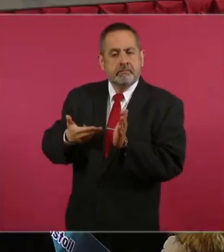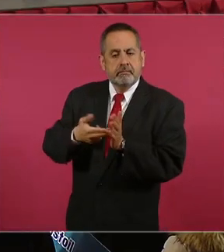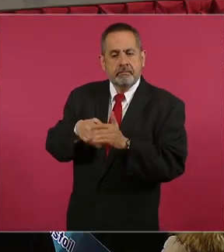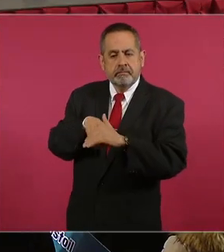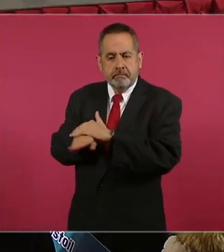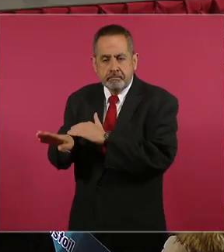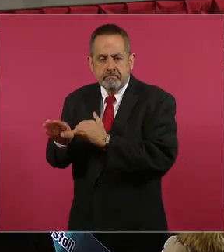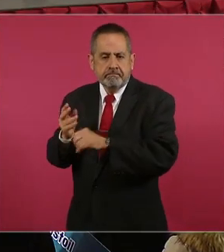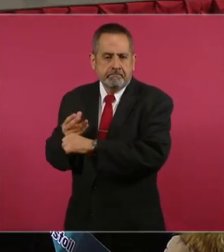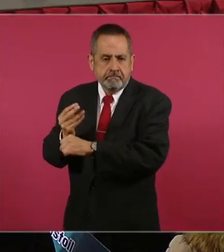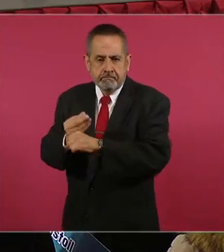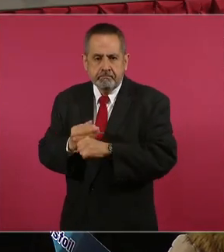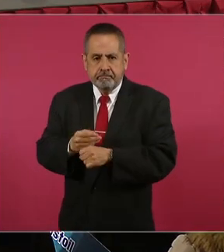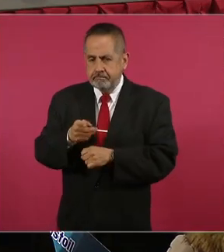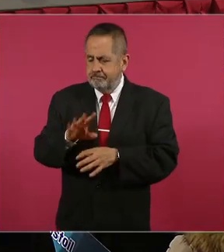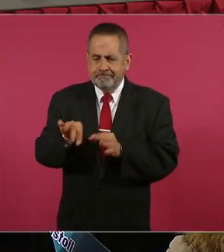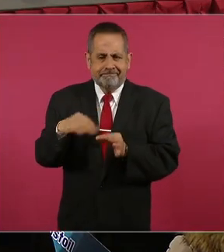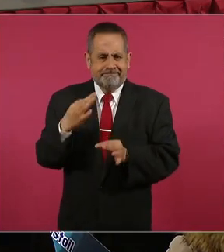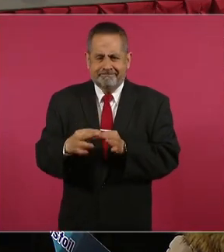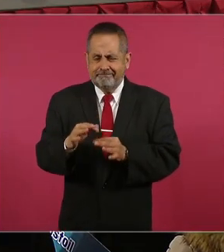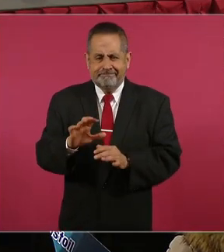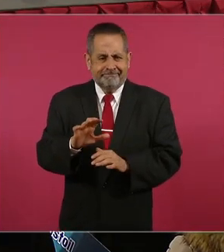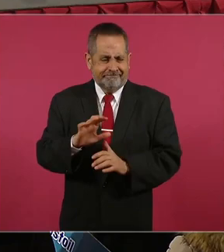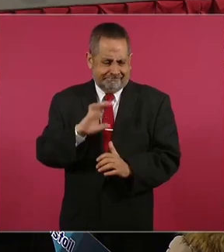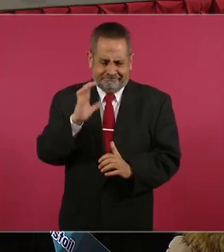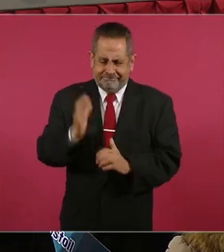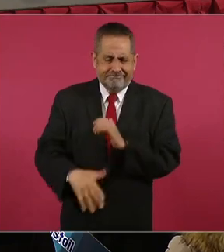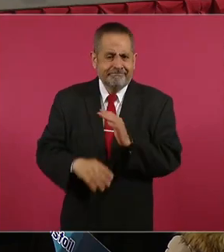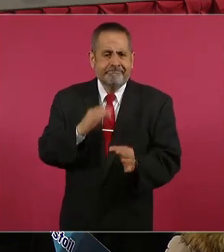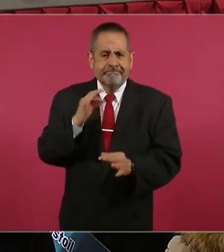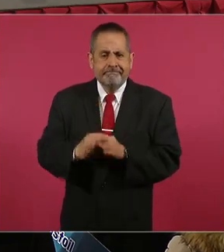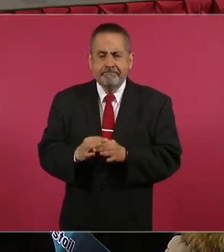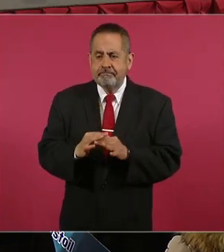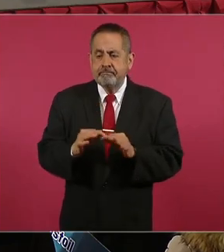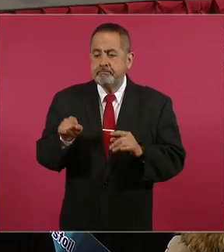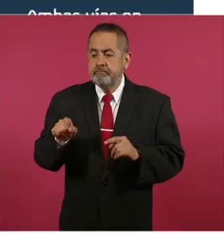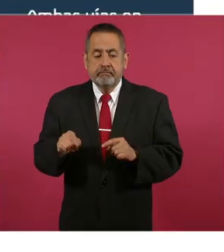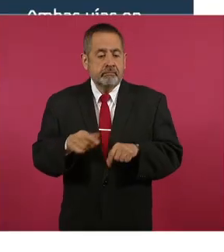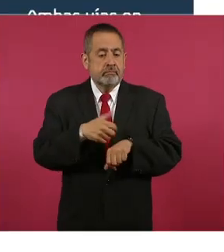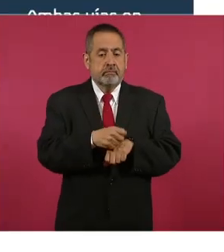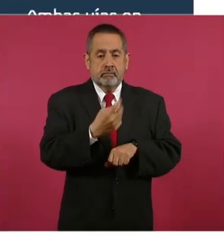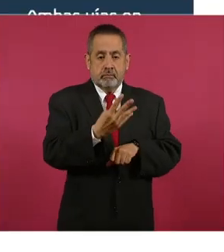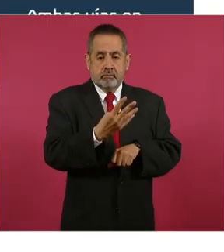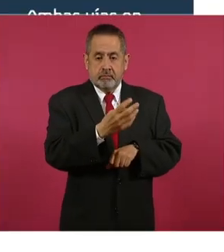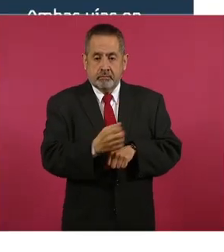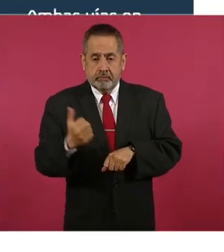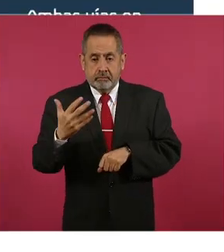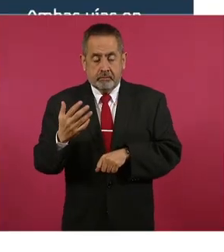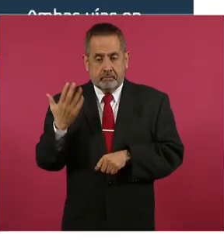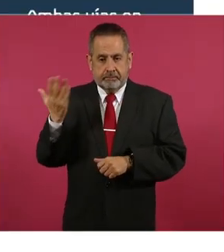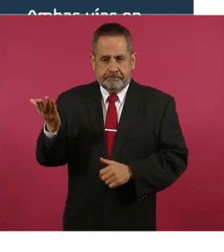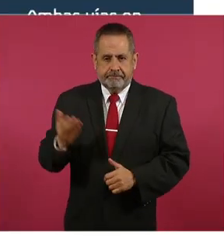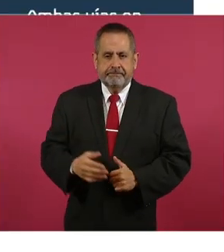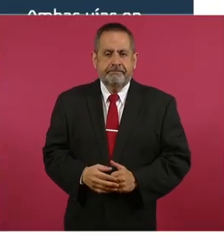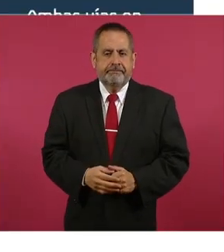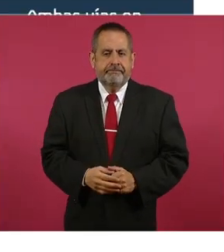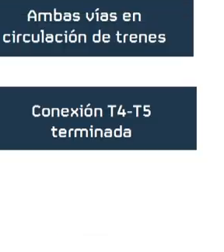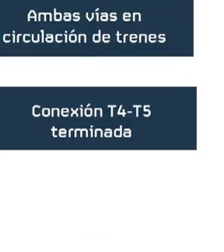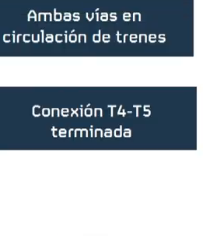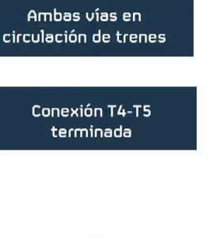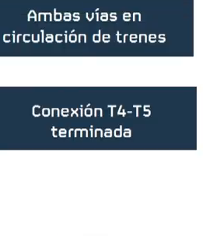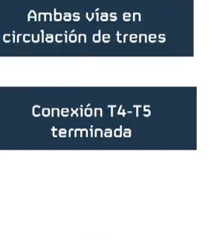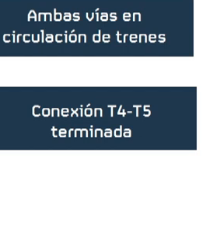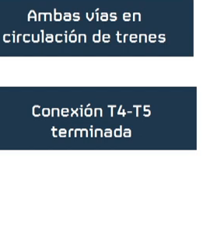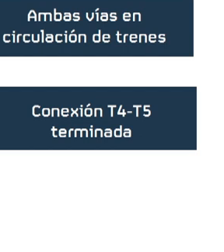interconexión, señor presidente, se encuentra terminada al 100%. La conexión entre el 4 y el 5 se dio la semana pasada, por consiguiente tenemos